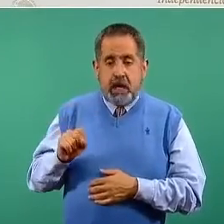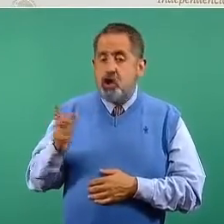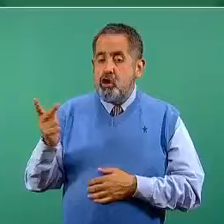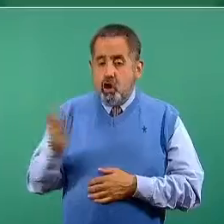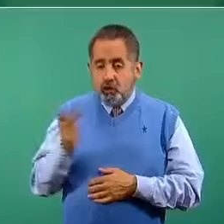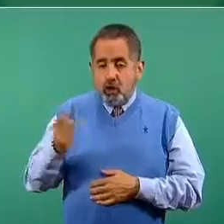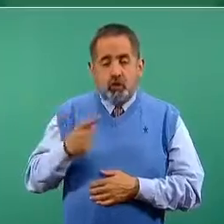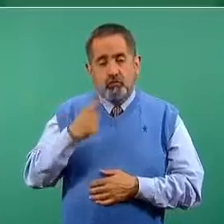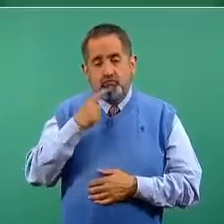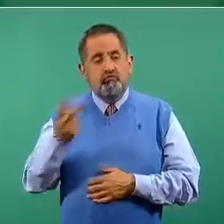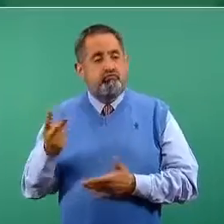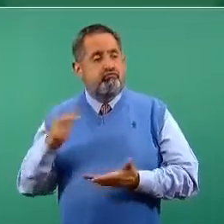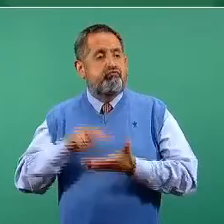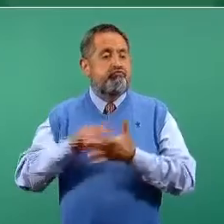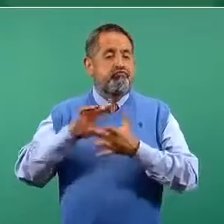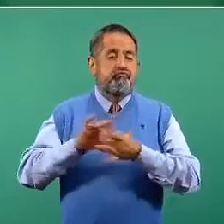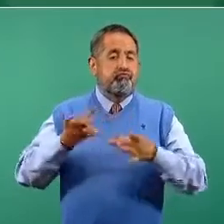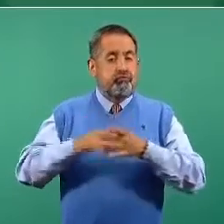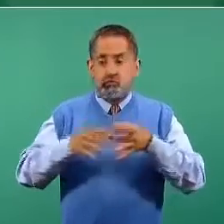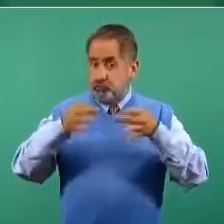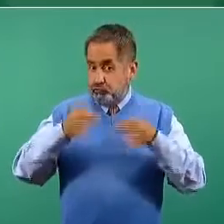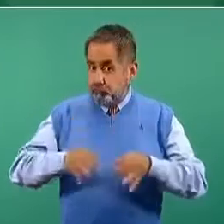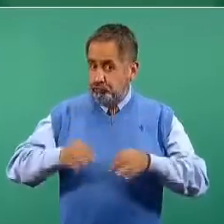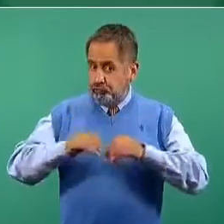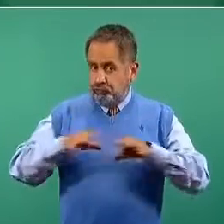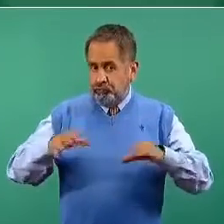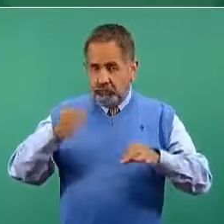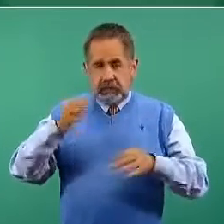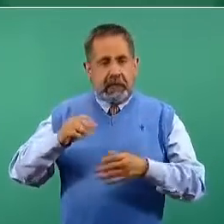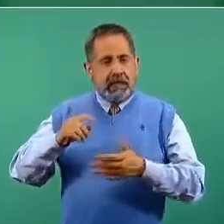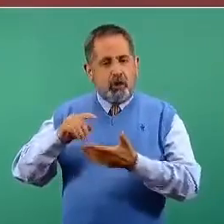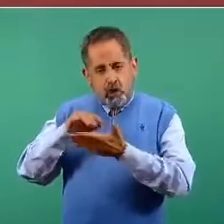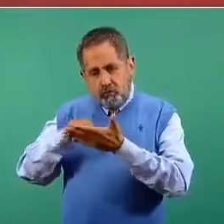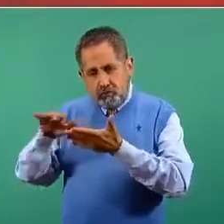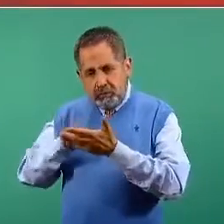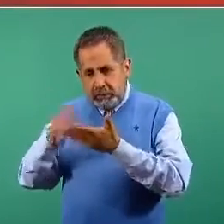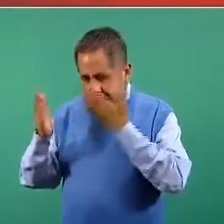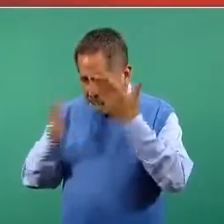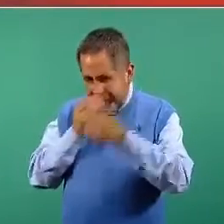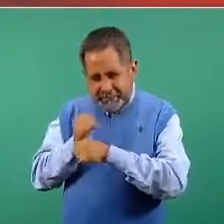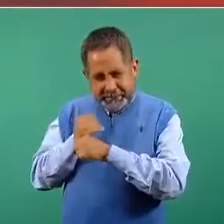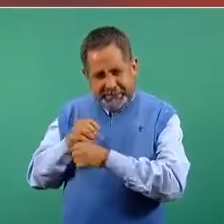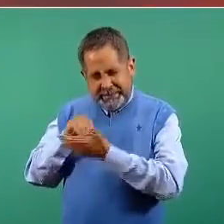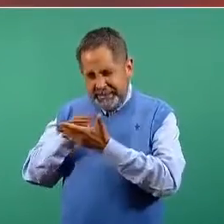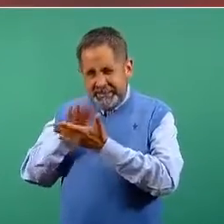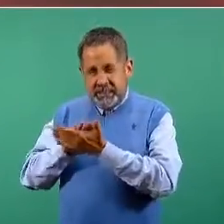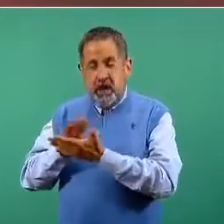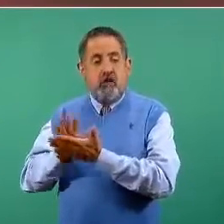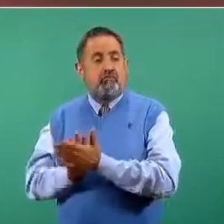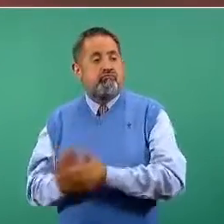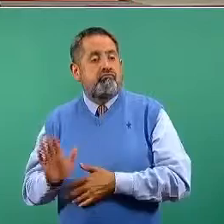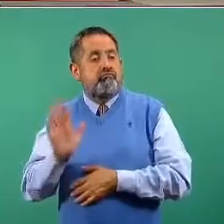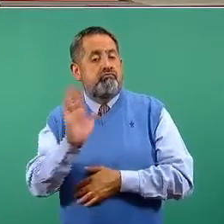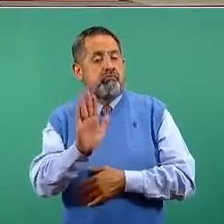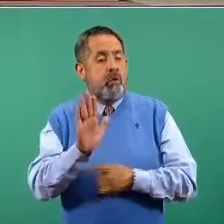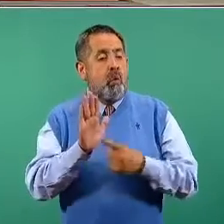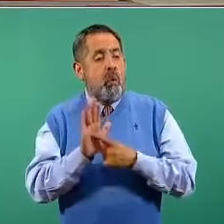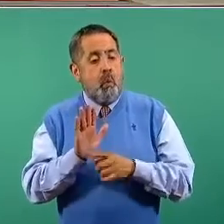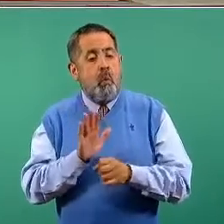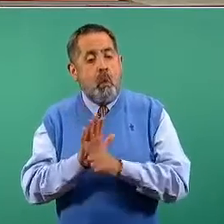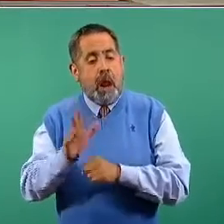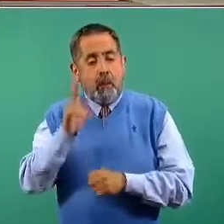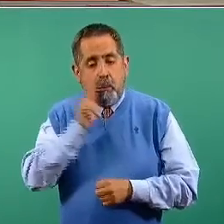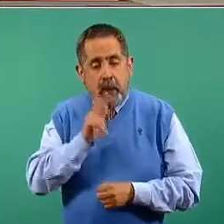hicieron pronunciamientos formales, técnicos, donde establecieron cuál era la evidencia